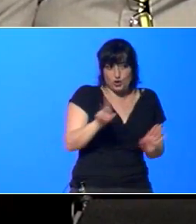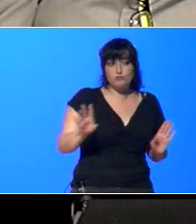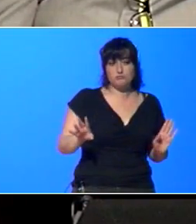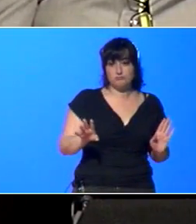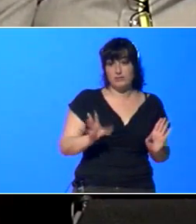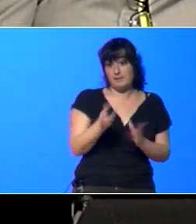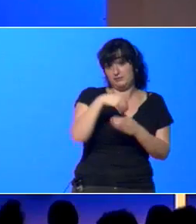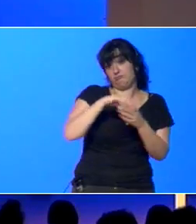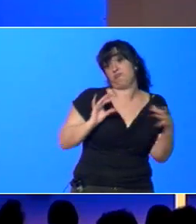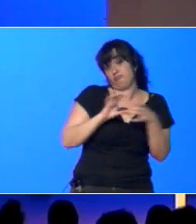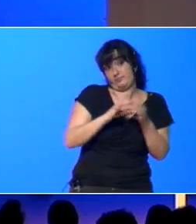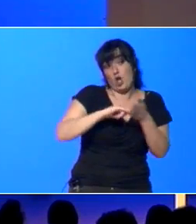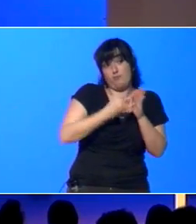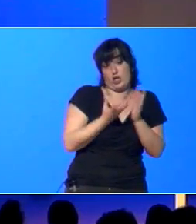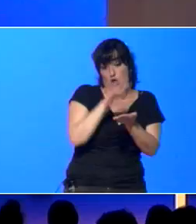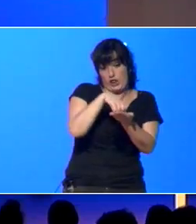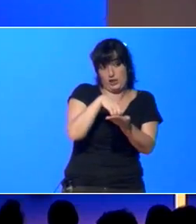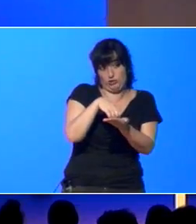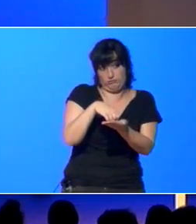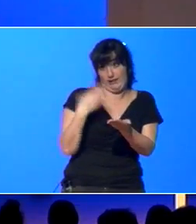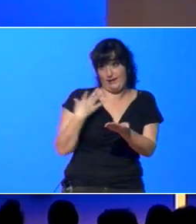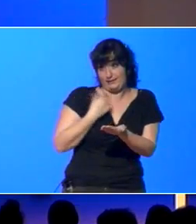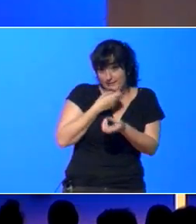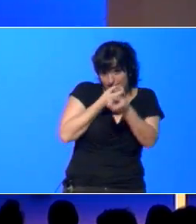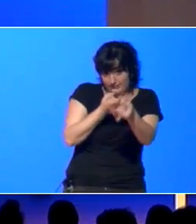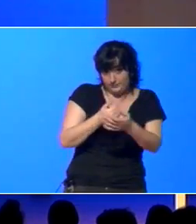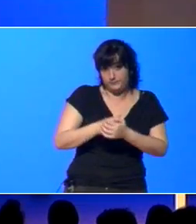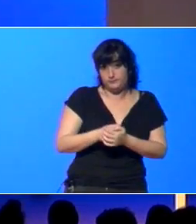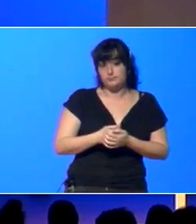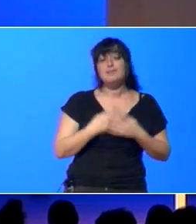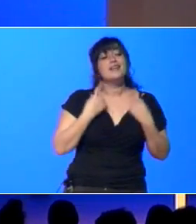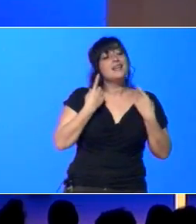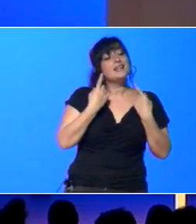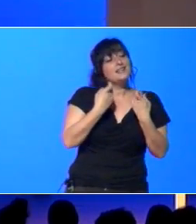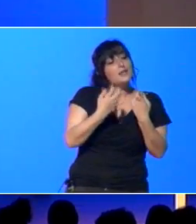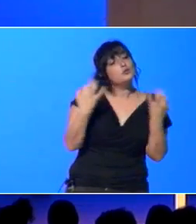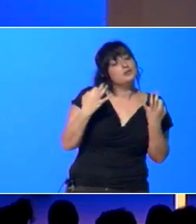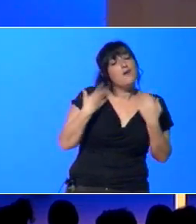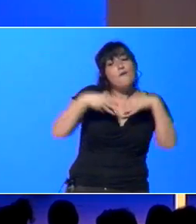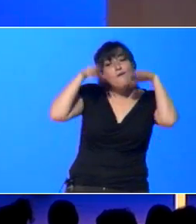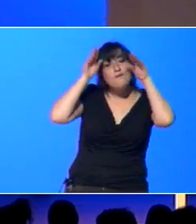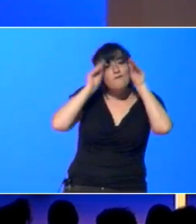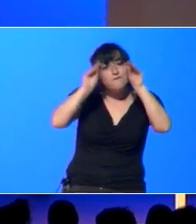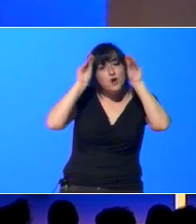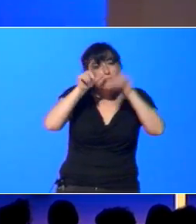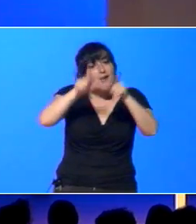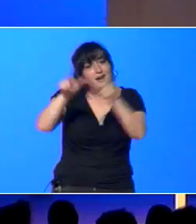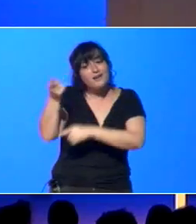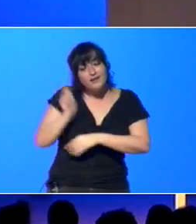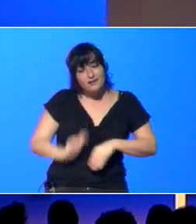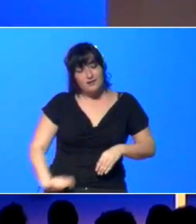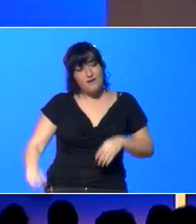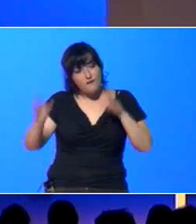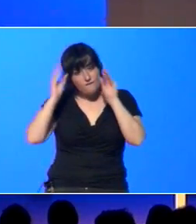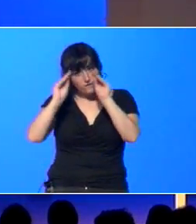que antes hablamos de la parte de abajo de la pirámide, ¿no? Necesitamos formar a los profesionales. Los